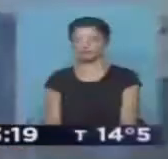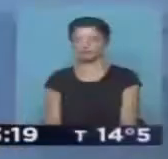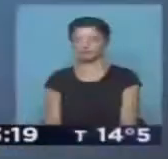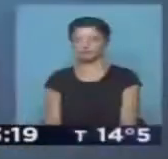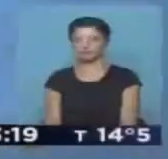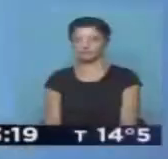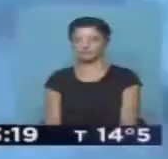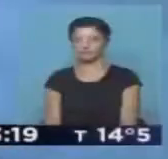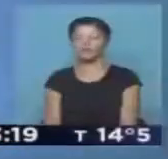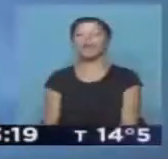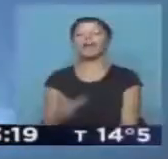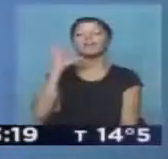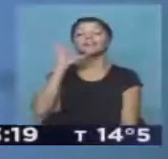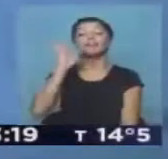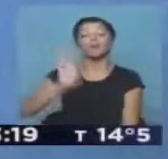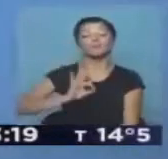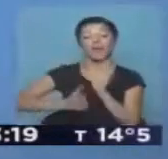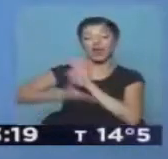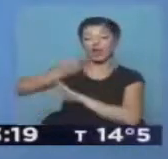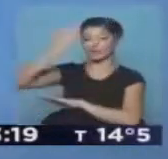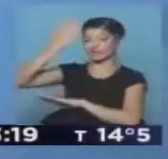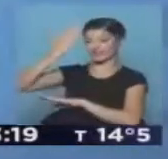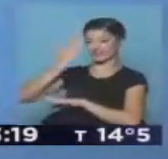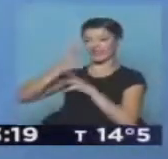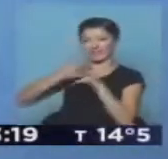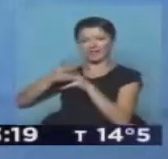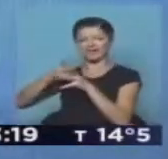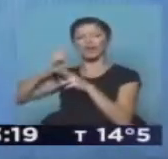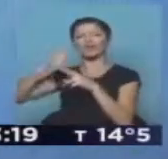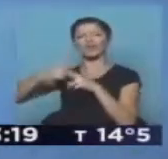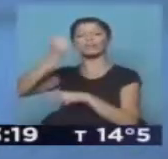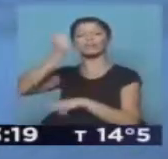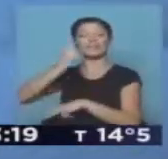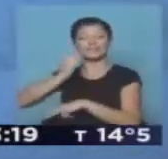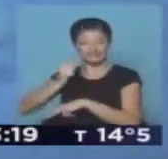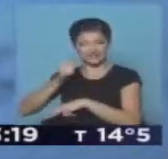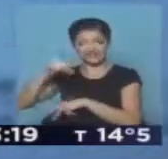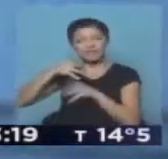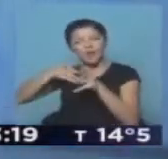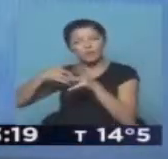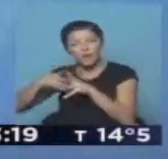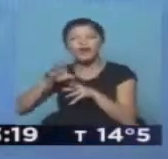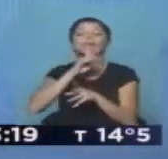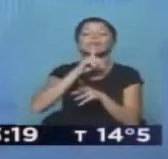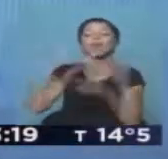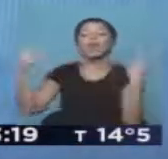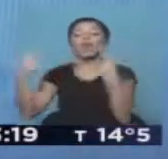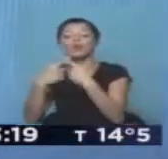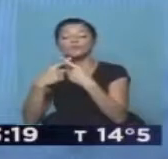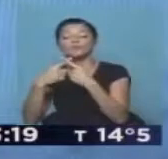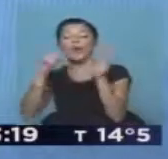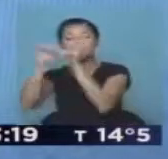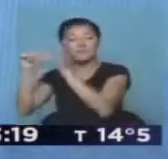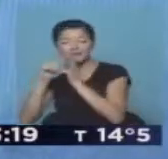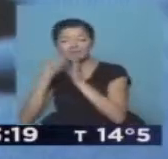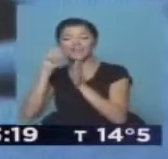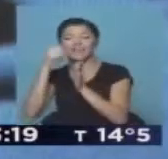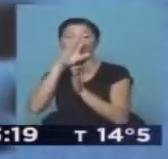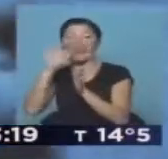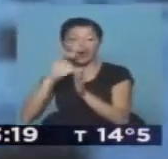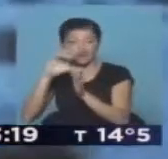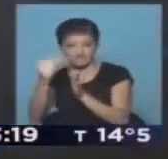se cumplen 50 años de la llamada guerra de los 6 días el conflicto bélico que enfrentó a israel con una coalición de países árabes